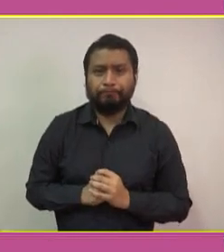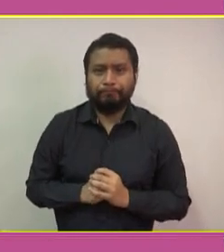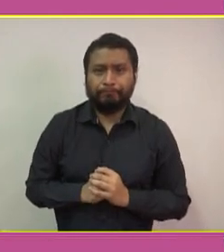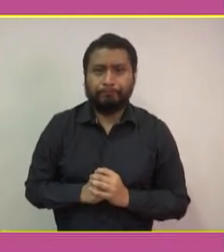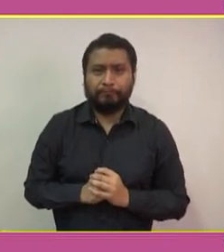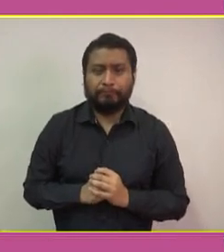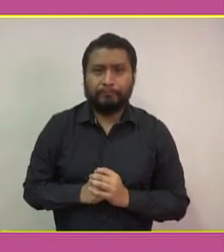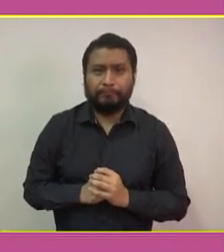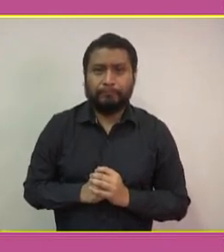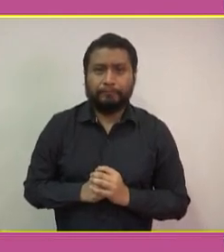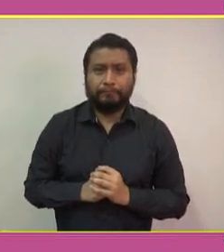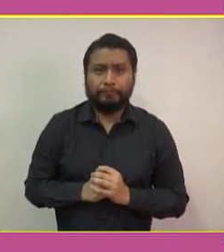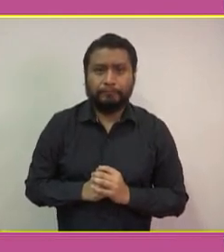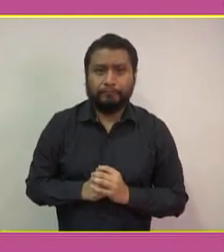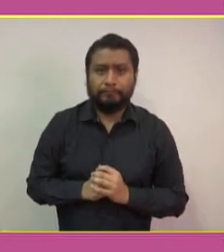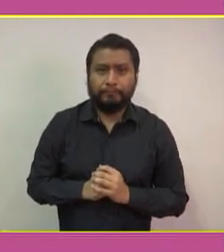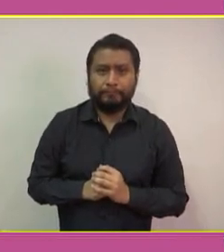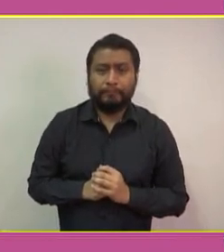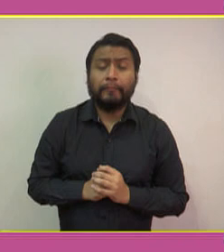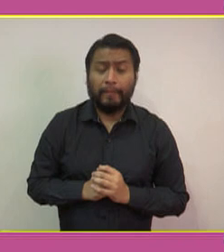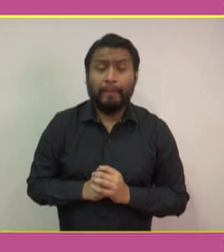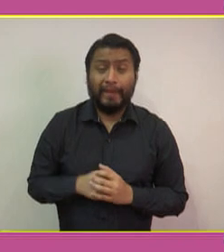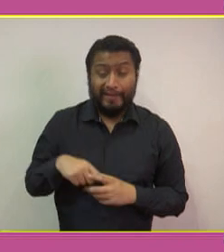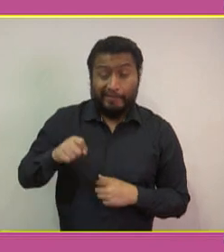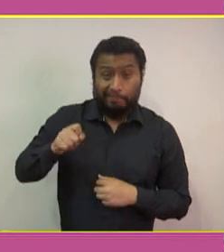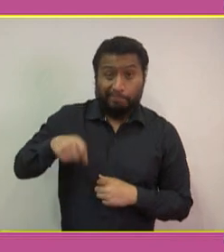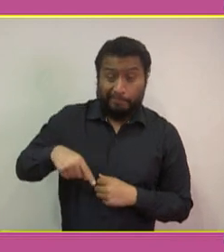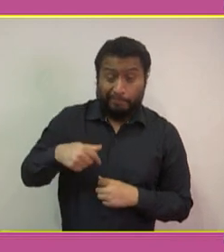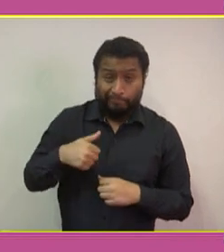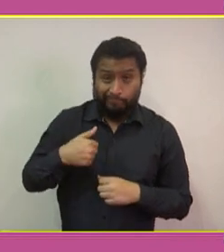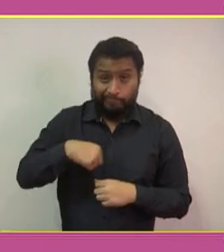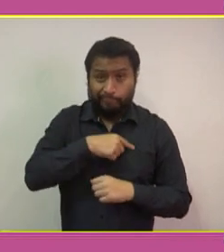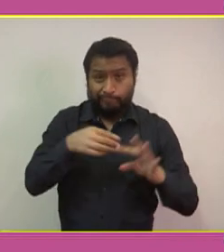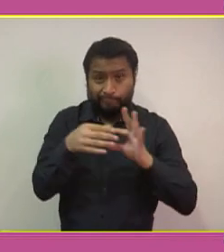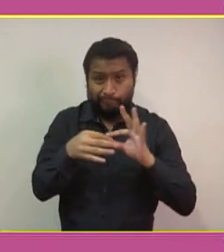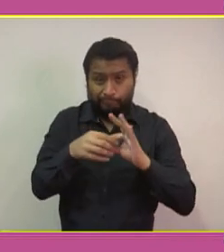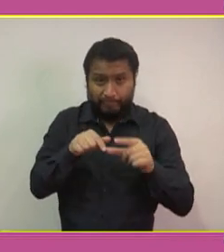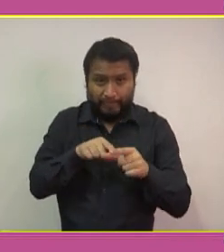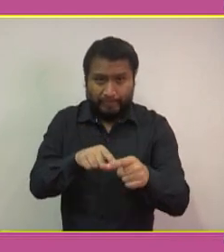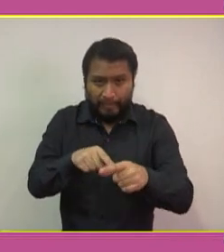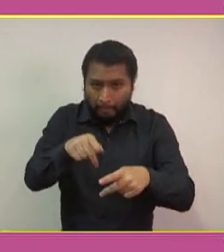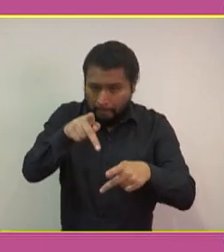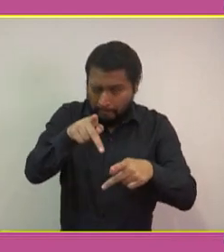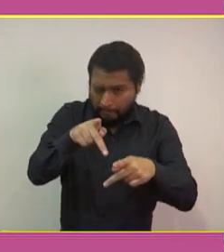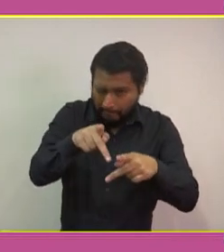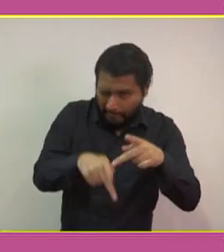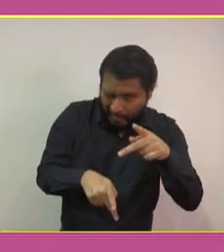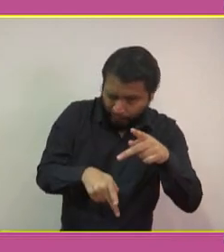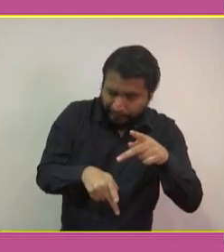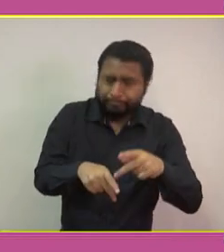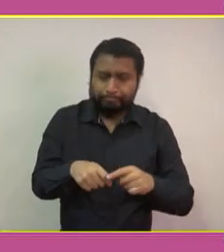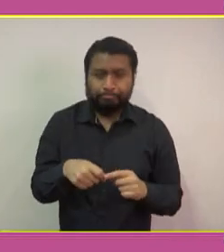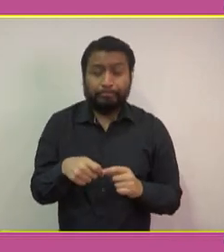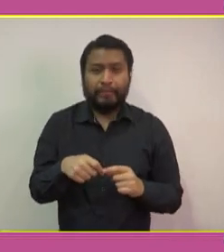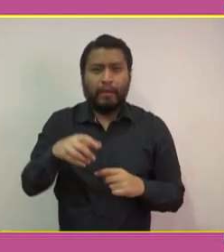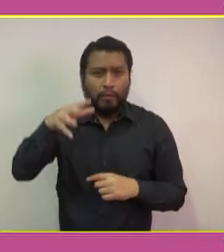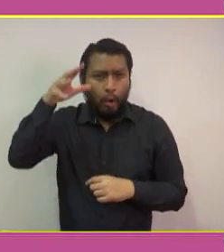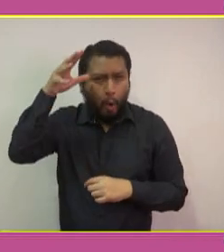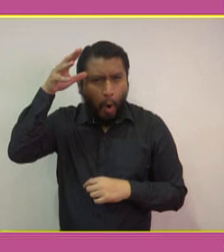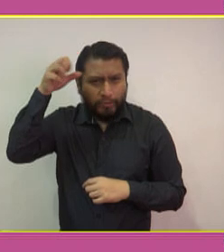Antes de seguir con esta parte, vamos a hacer un pequeño paréntesis y les vamos a explicar un concepto clave en